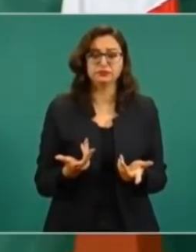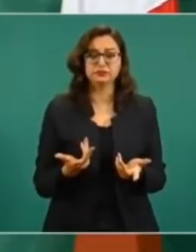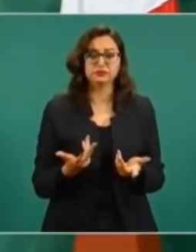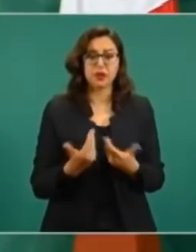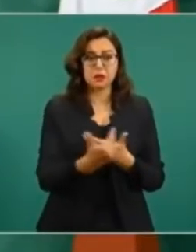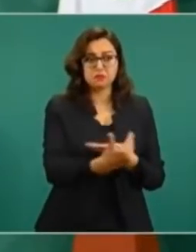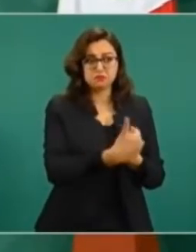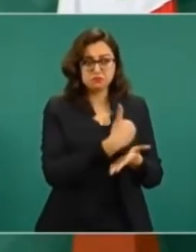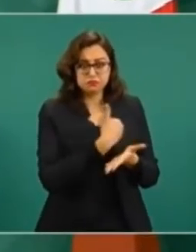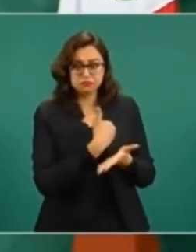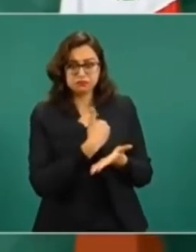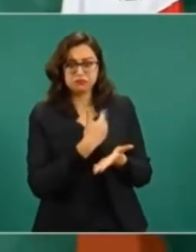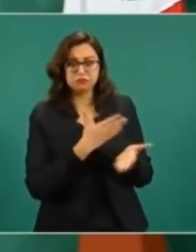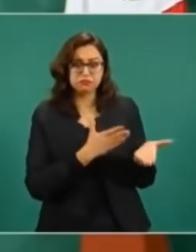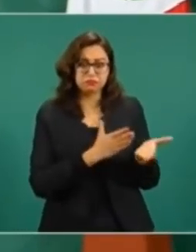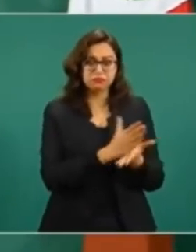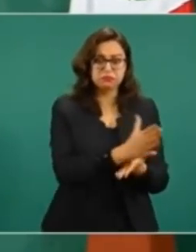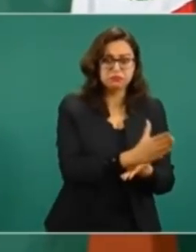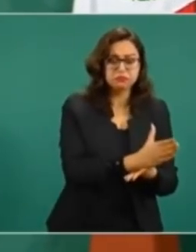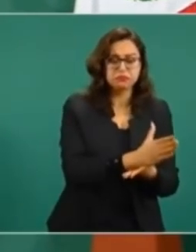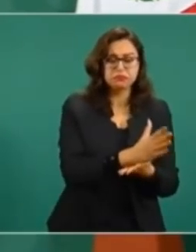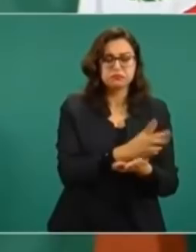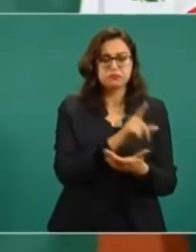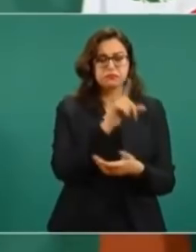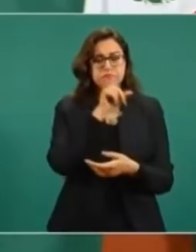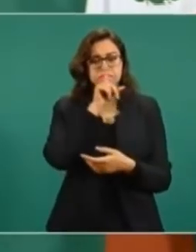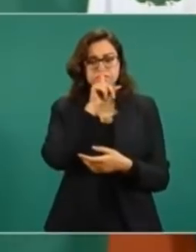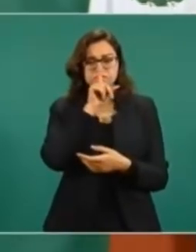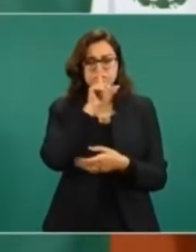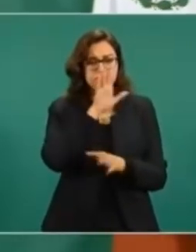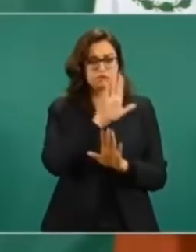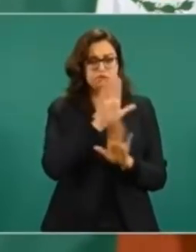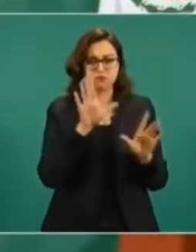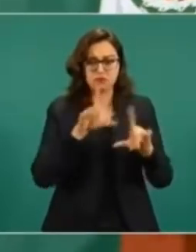intervino en asuntos que solo